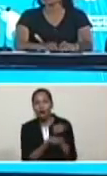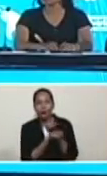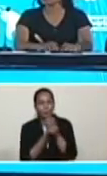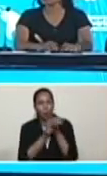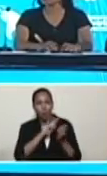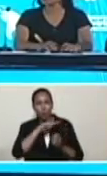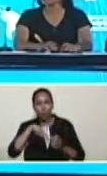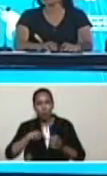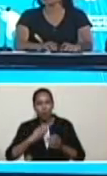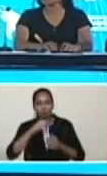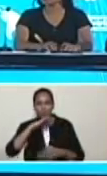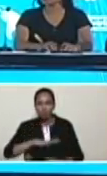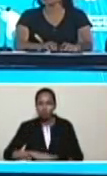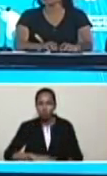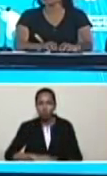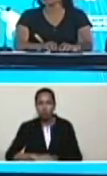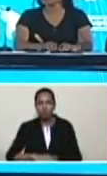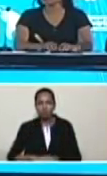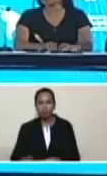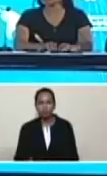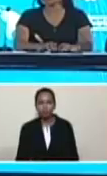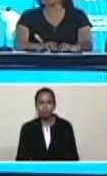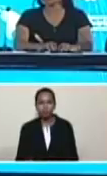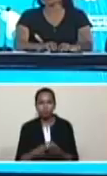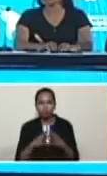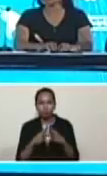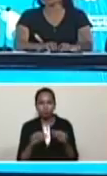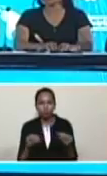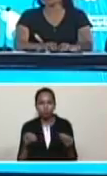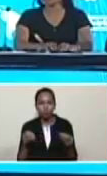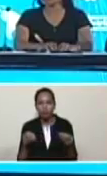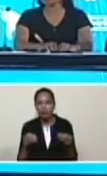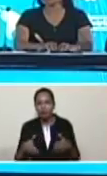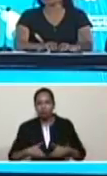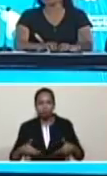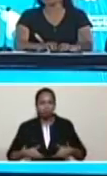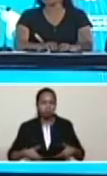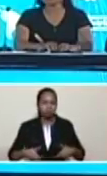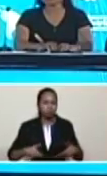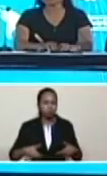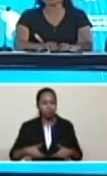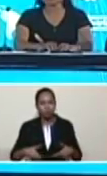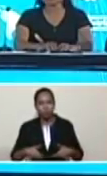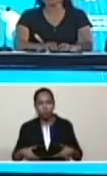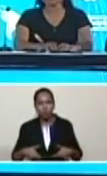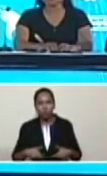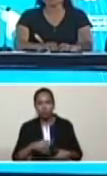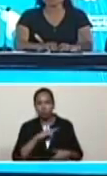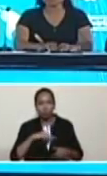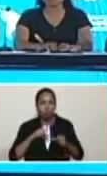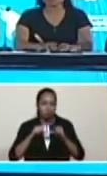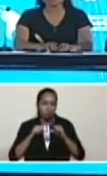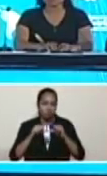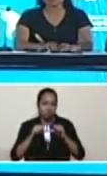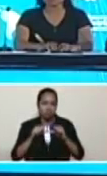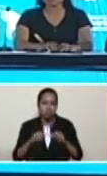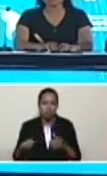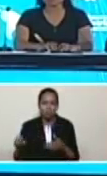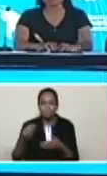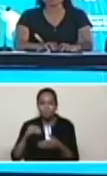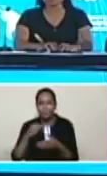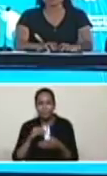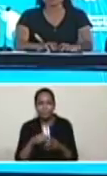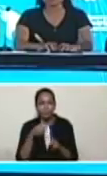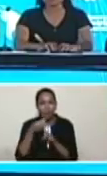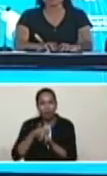historia, la que marque todo nuestro esfuerzo diario, que sea la perseverancia, la lucha